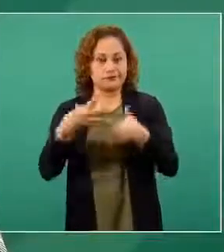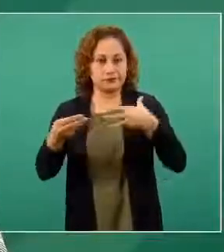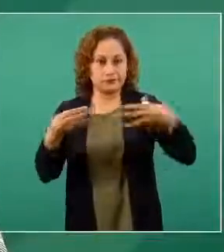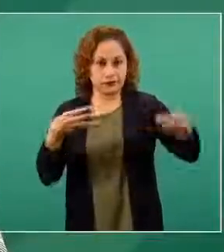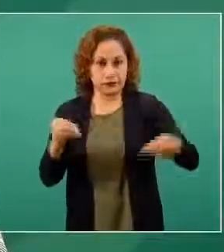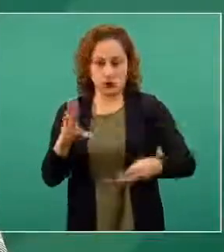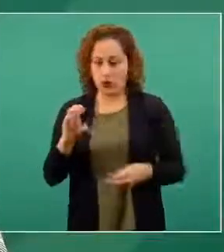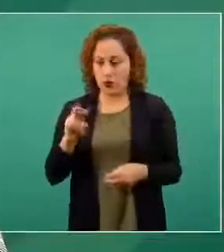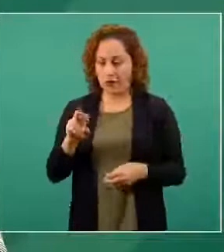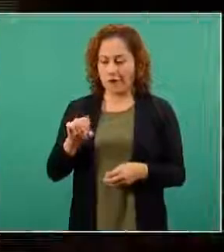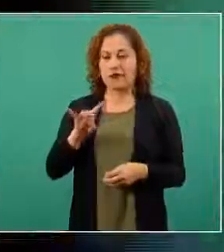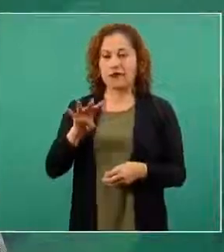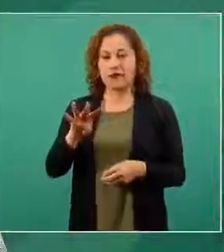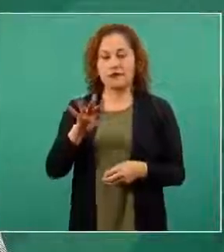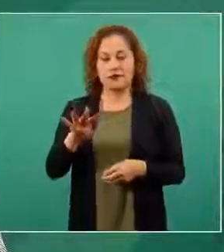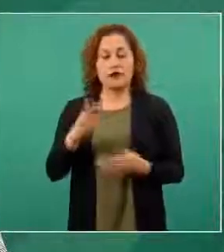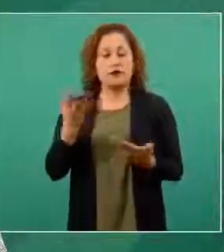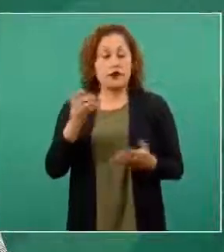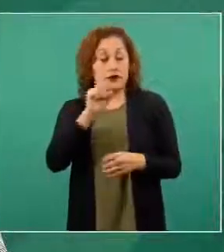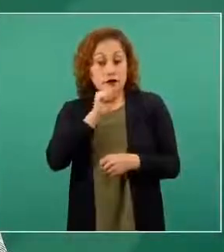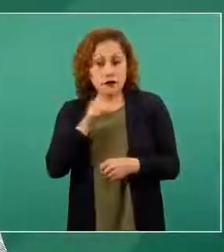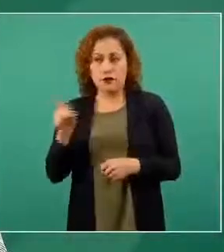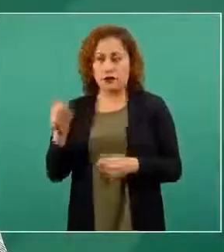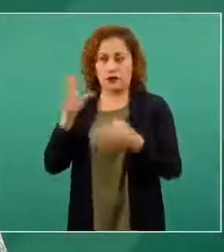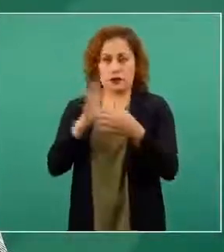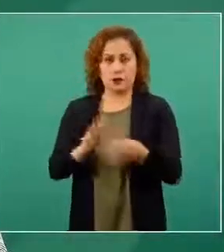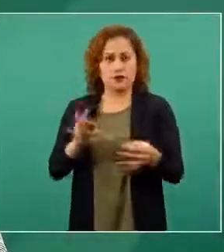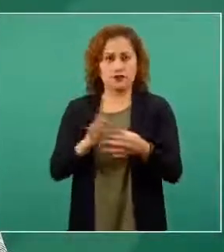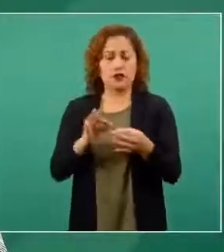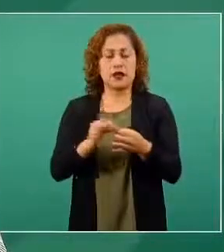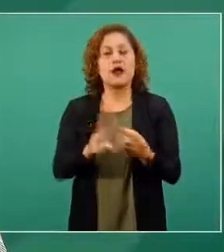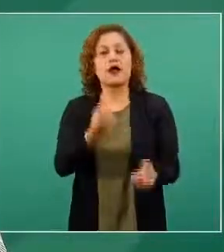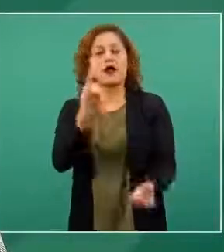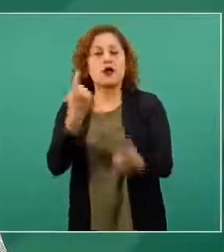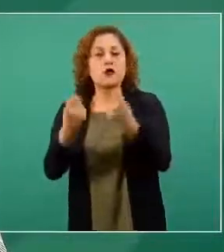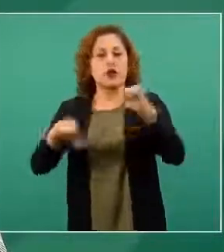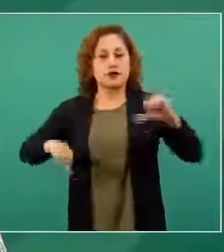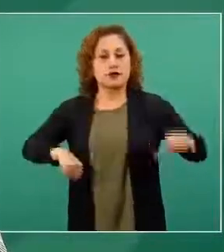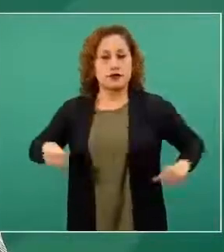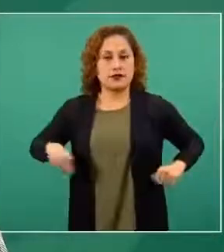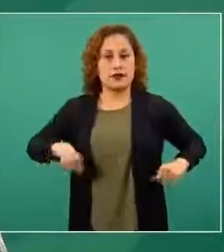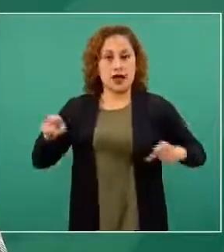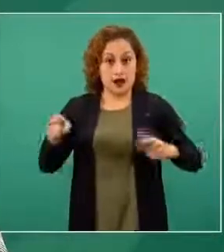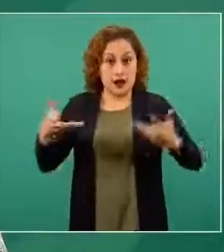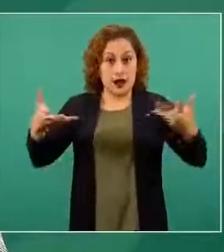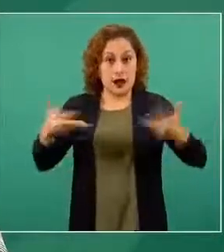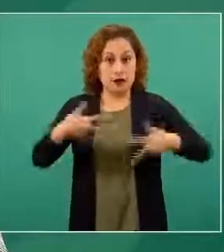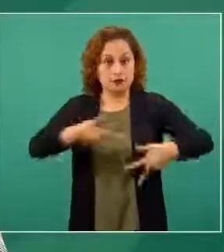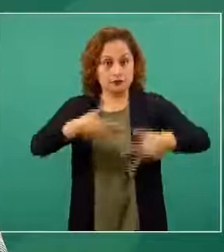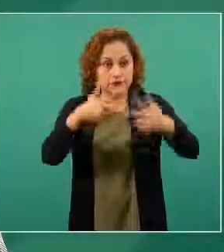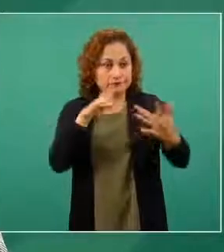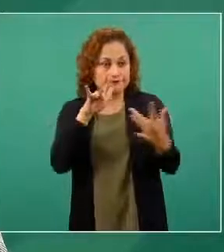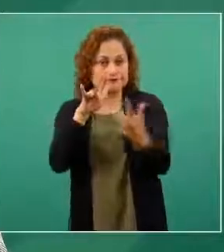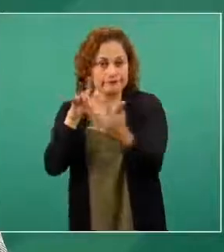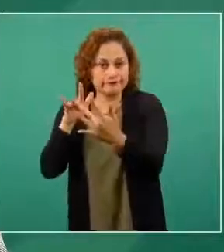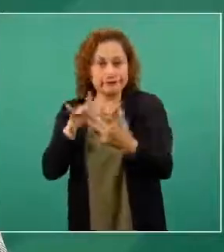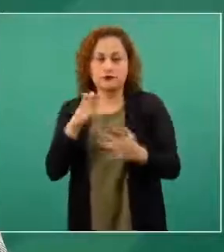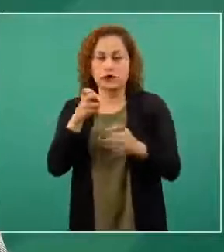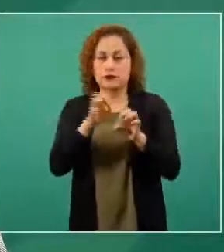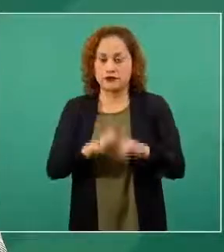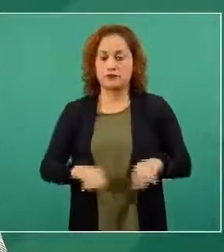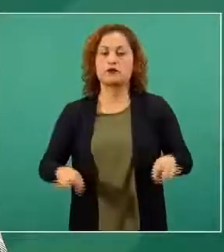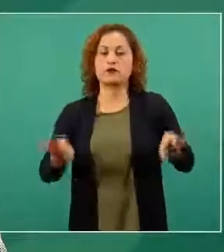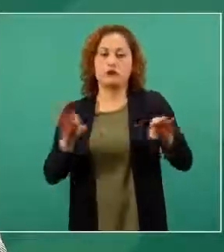y además pues también algunas actividades de educación a distancia que están realizando y que son sumamente relevantes, más en